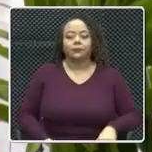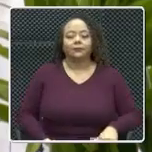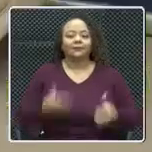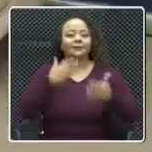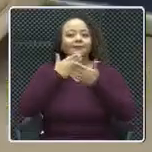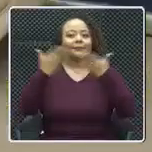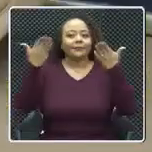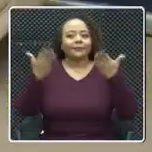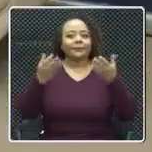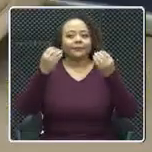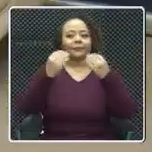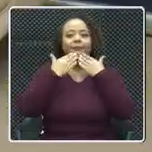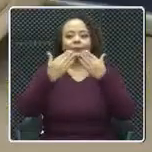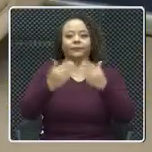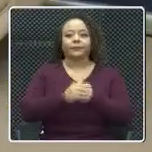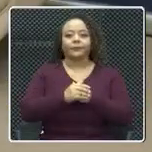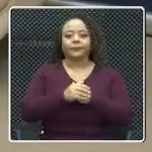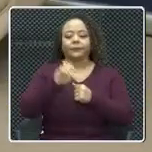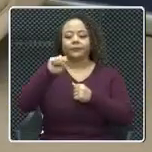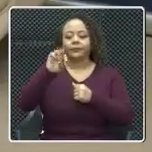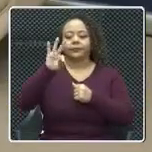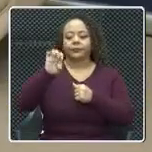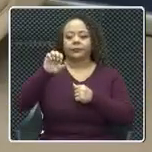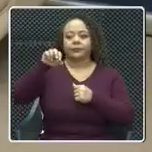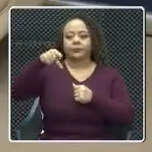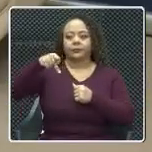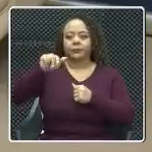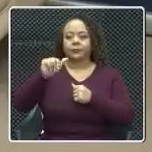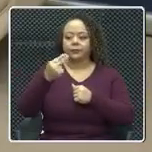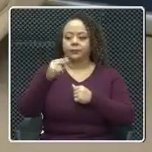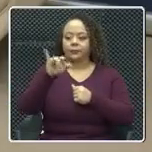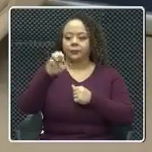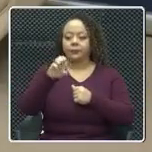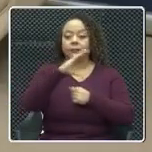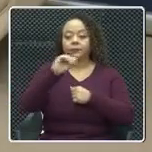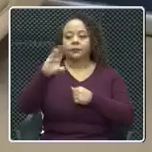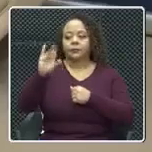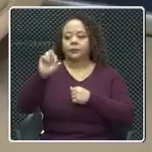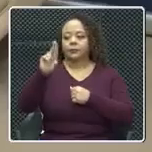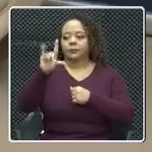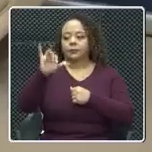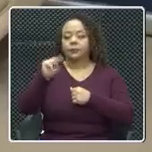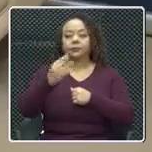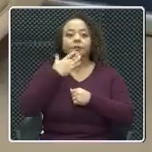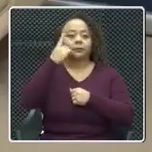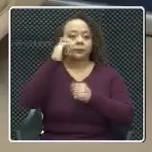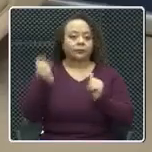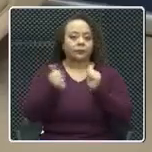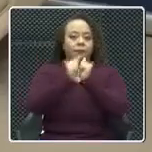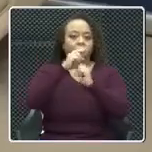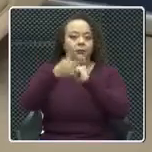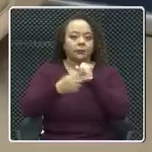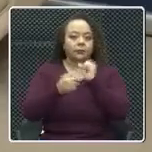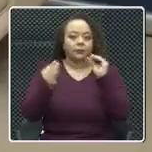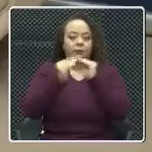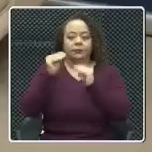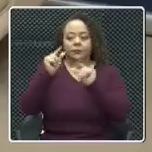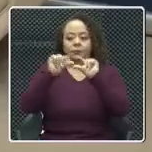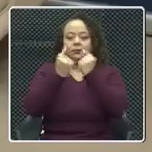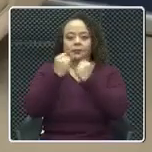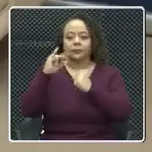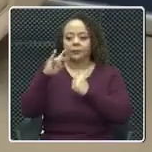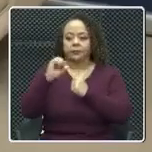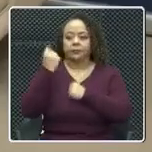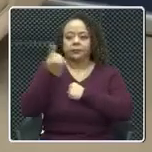bienvenida. Muchísimas gracias, Stephanie. Carolina, gracias por acompañarnos una vez más. De Grupo INS siempre hemos tenido